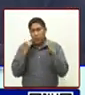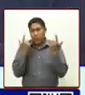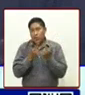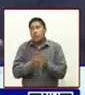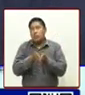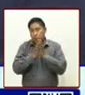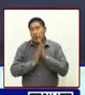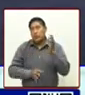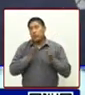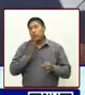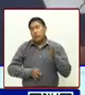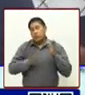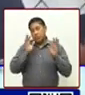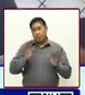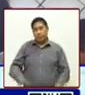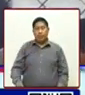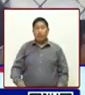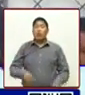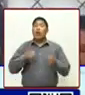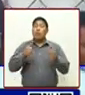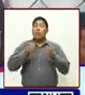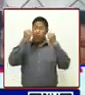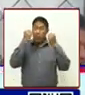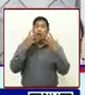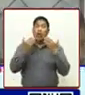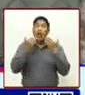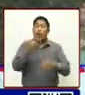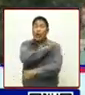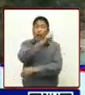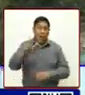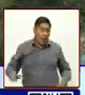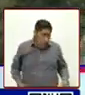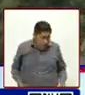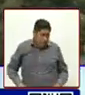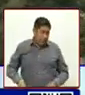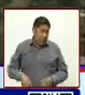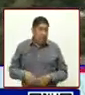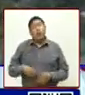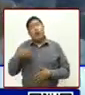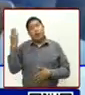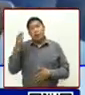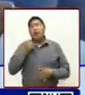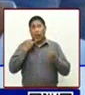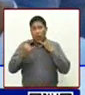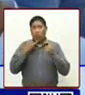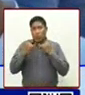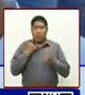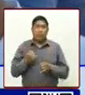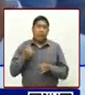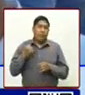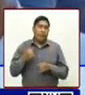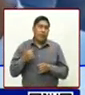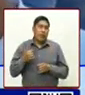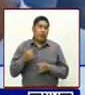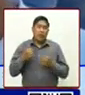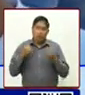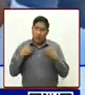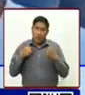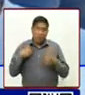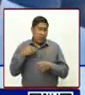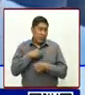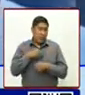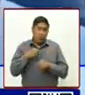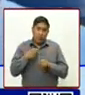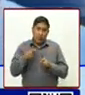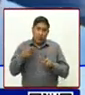pedir justicia en su integridad. Muy bien, alcalde, muchísimas gracias. John, esta es la información de último momento que justamente la tenemos acá